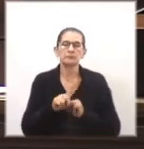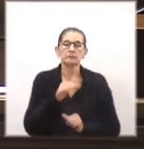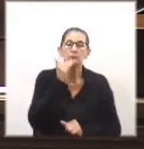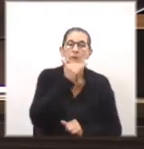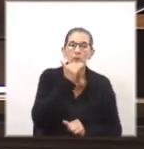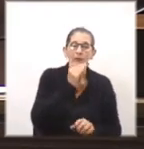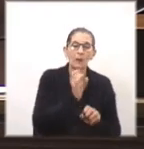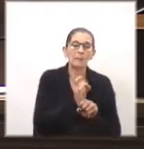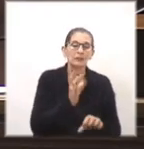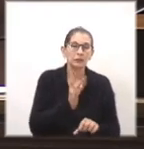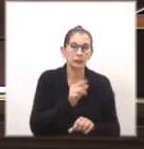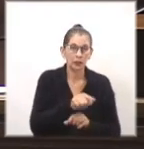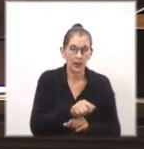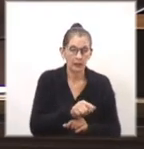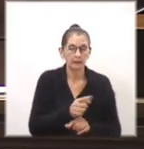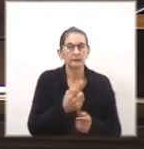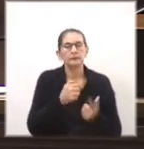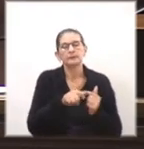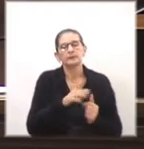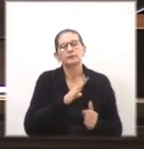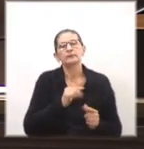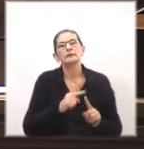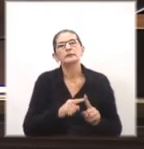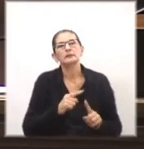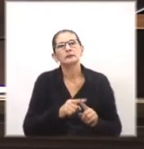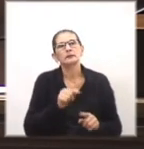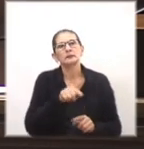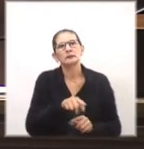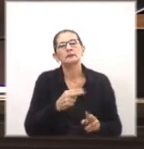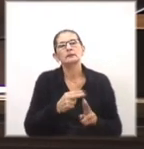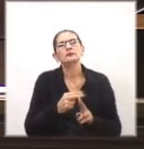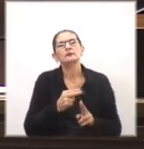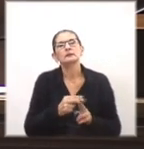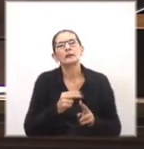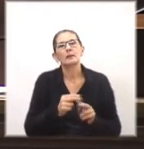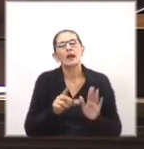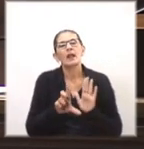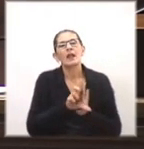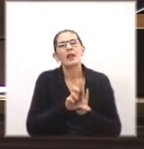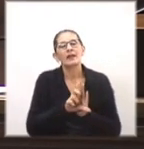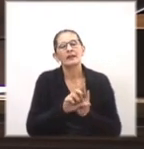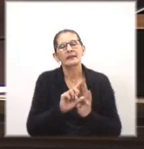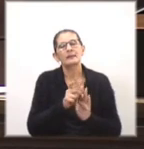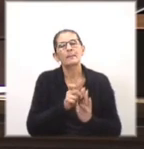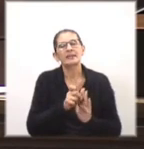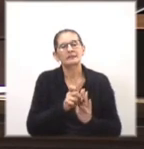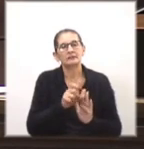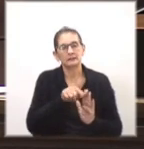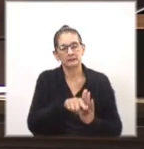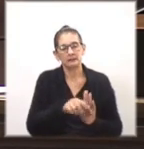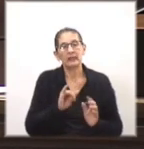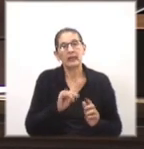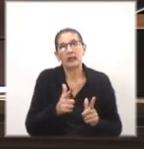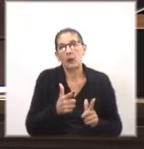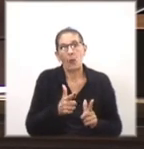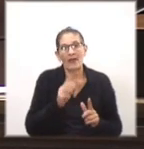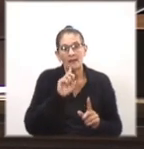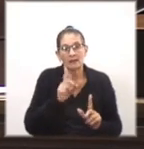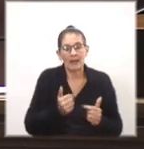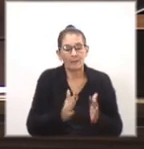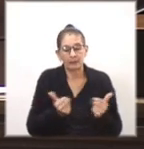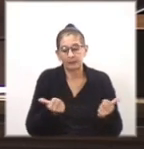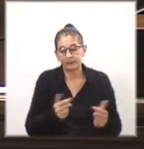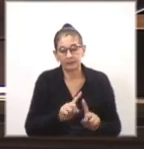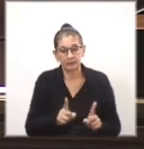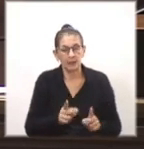de Profesionales, existe un anteproyecto denominado Ley Express, que de Express no tiene nada, dado que hasta